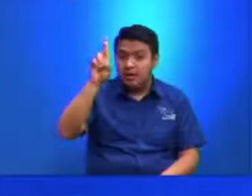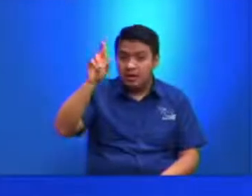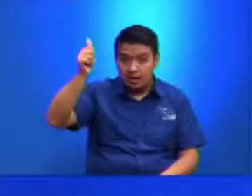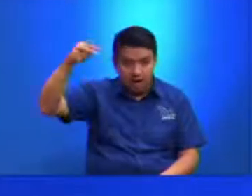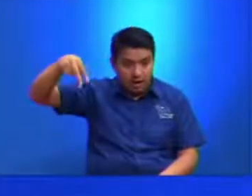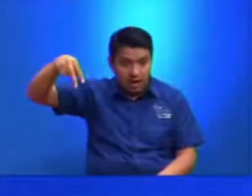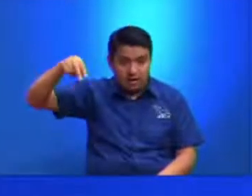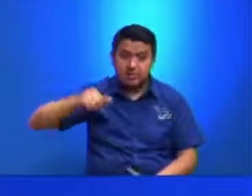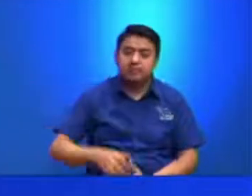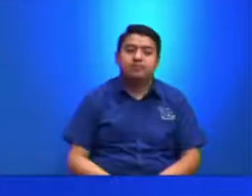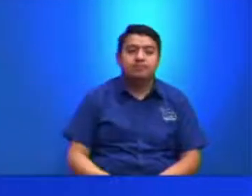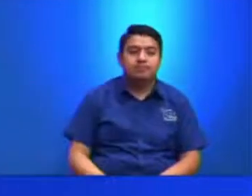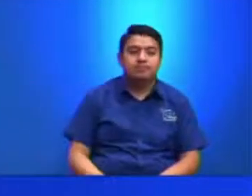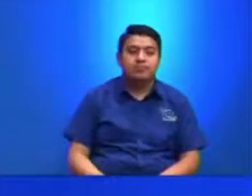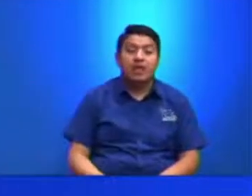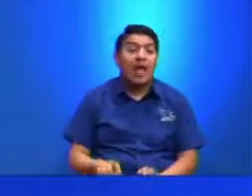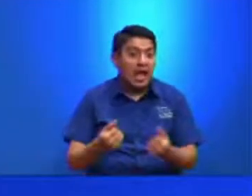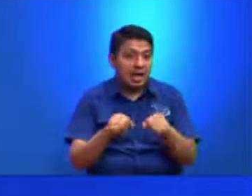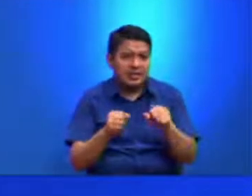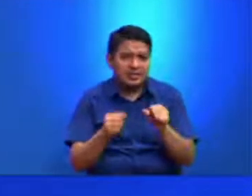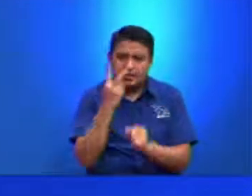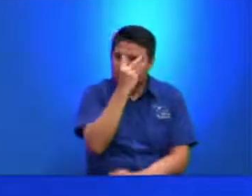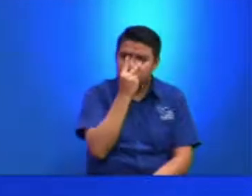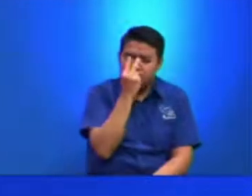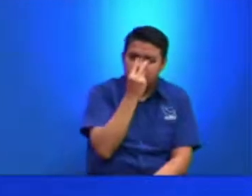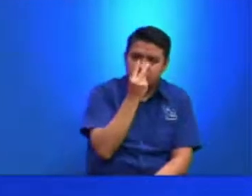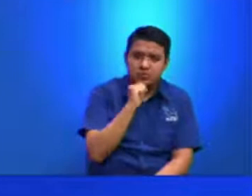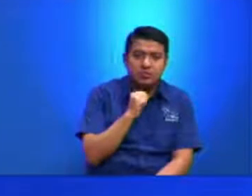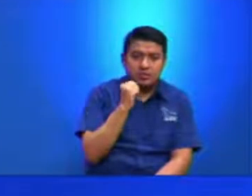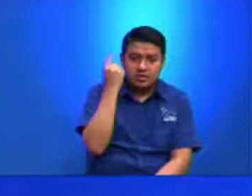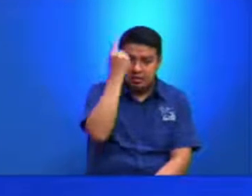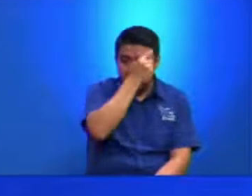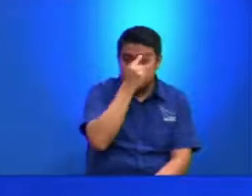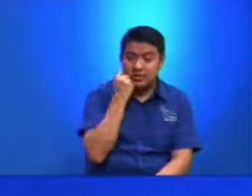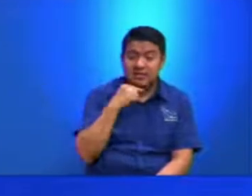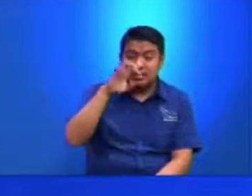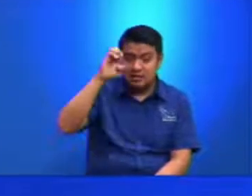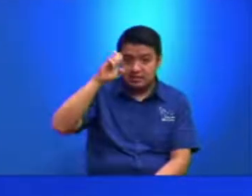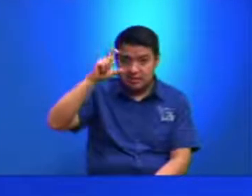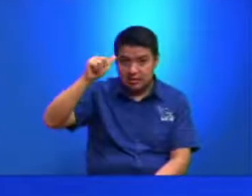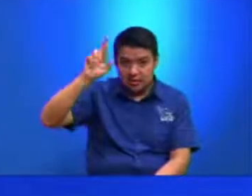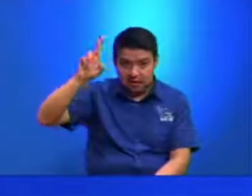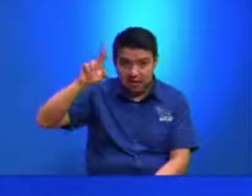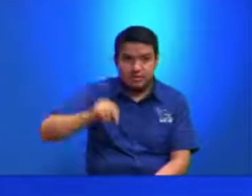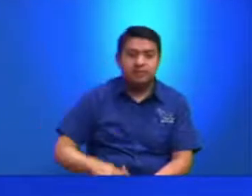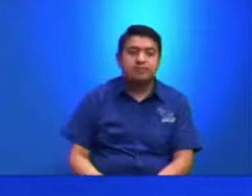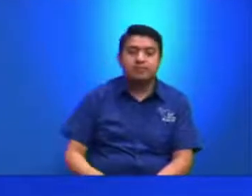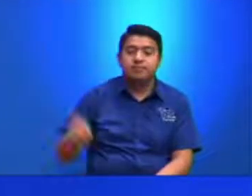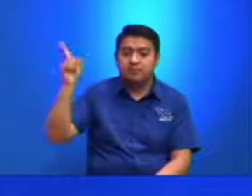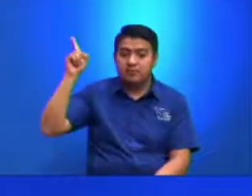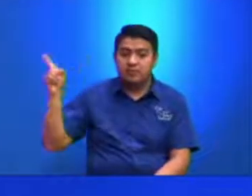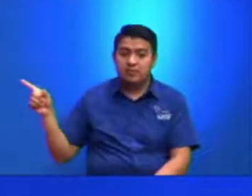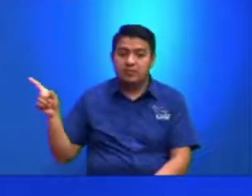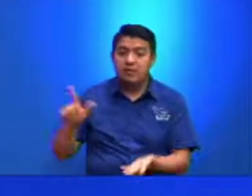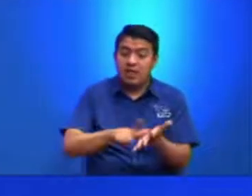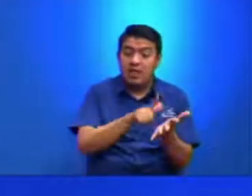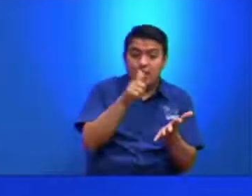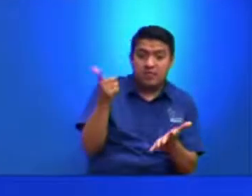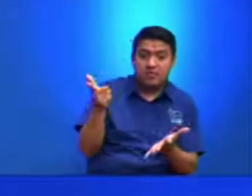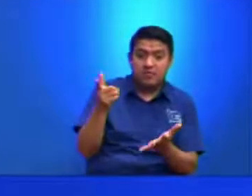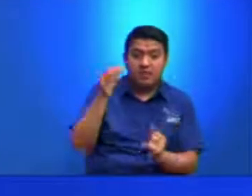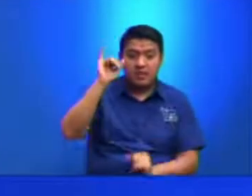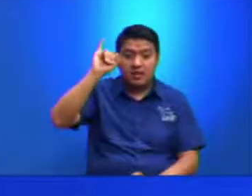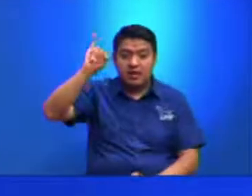Yo voy a ir un poco más adelante. Uf, esto es tremendo, ¿verdad? Los asnos salvajes